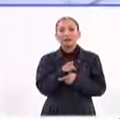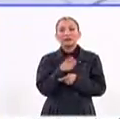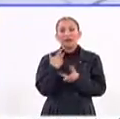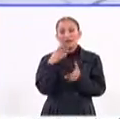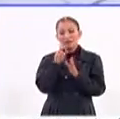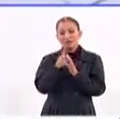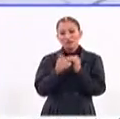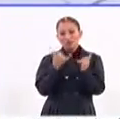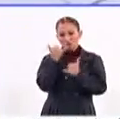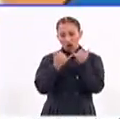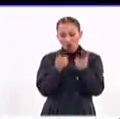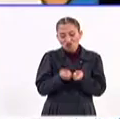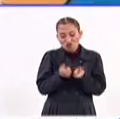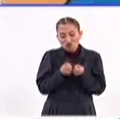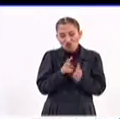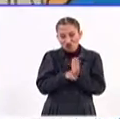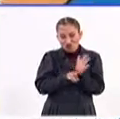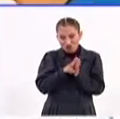el videojuego.